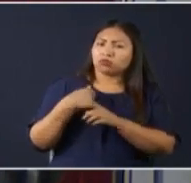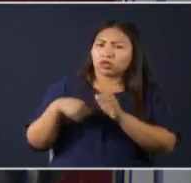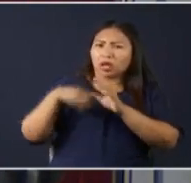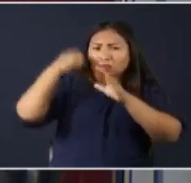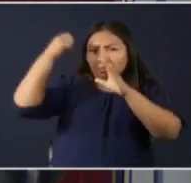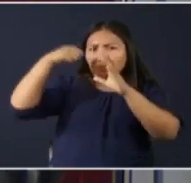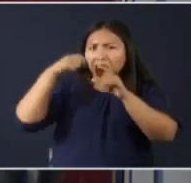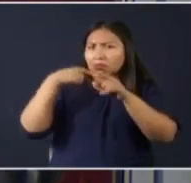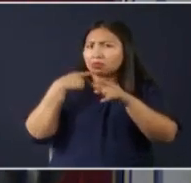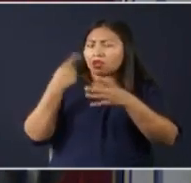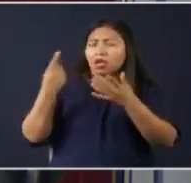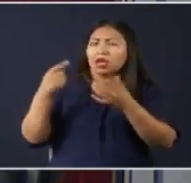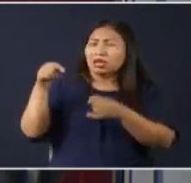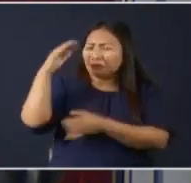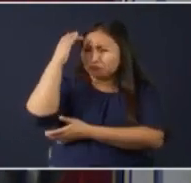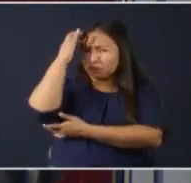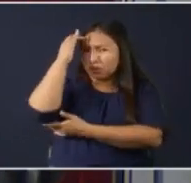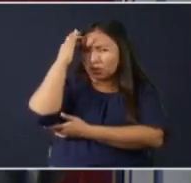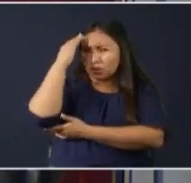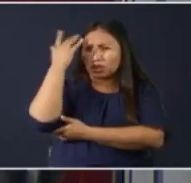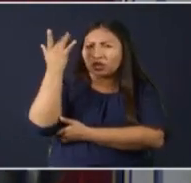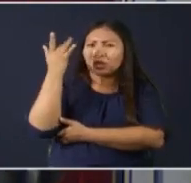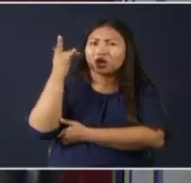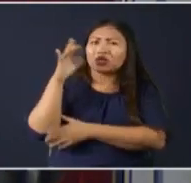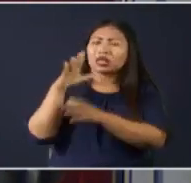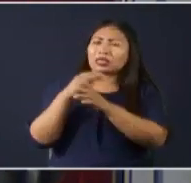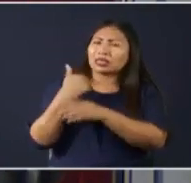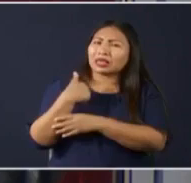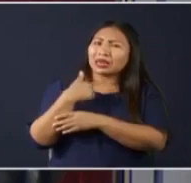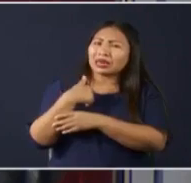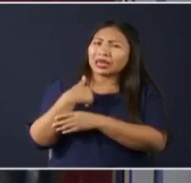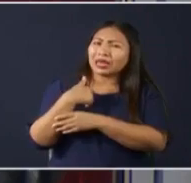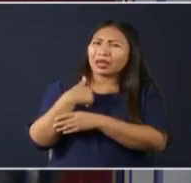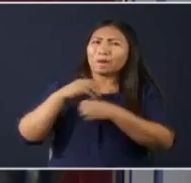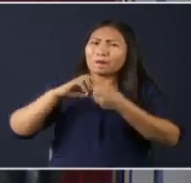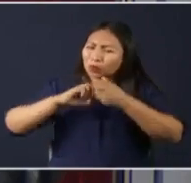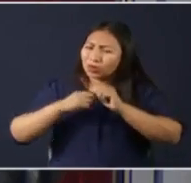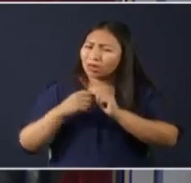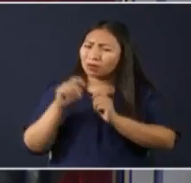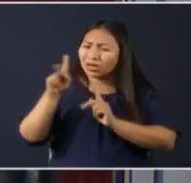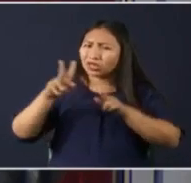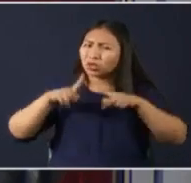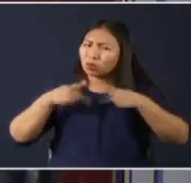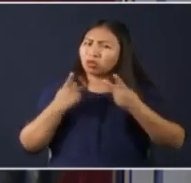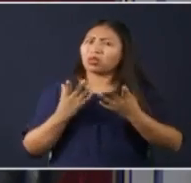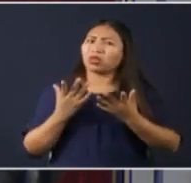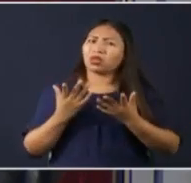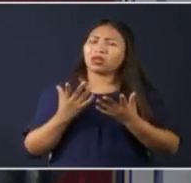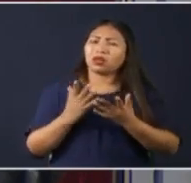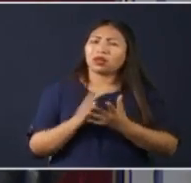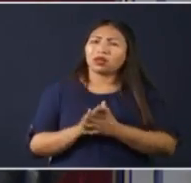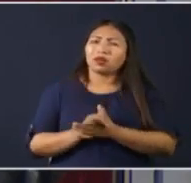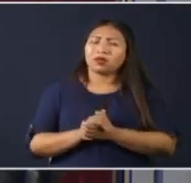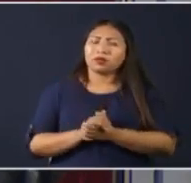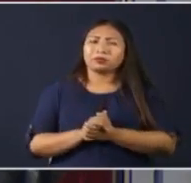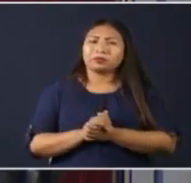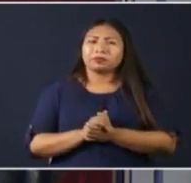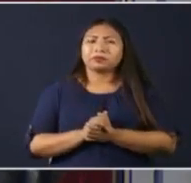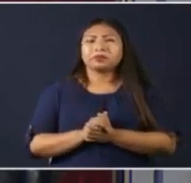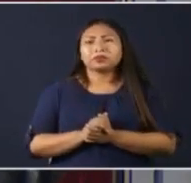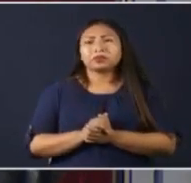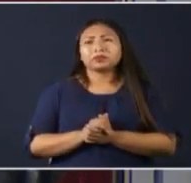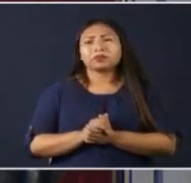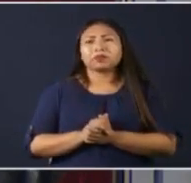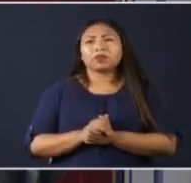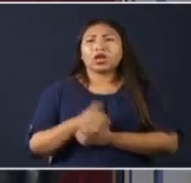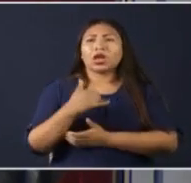una dudosa reputación moral, hay que ubicarlo en el lugar que se merecen. Y